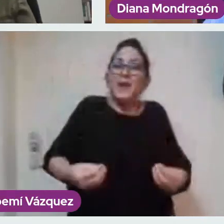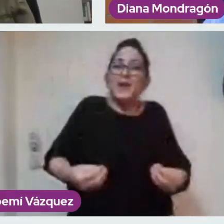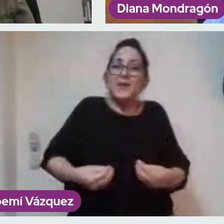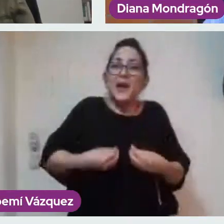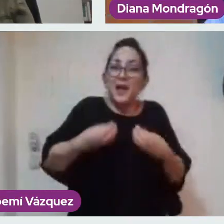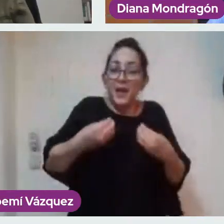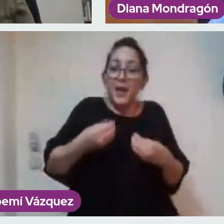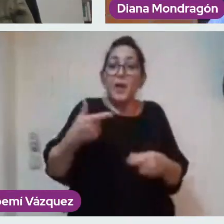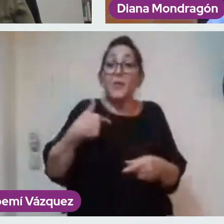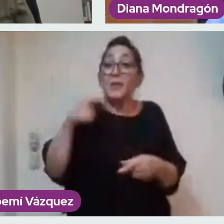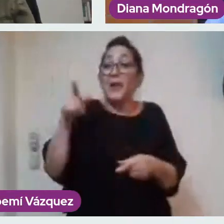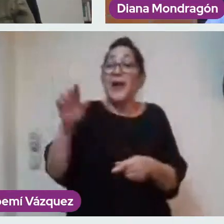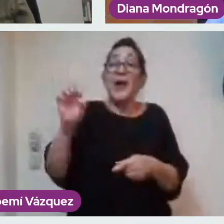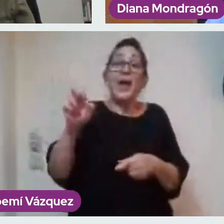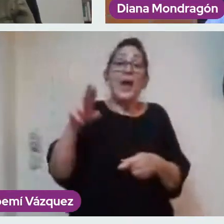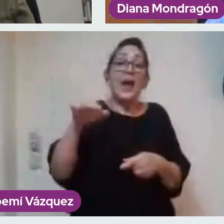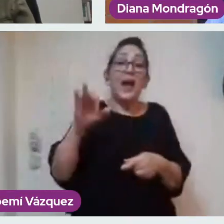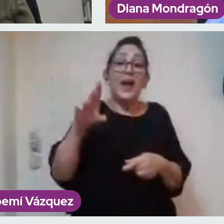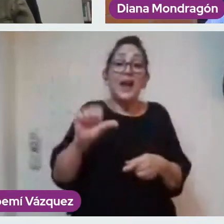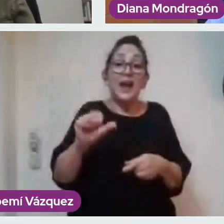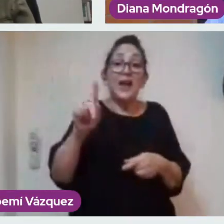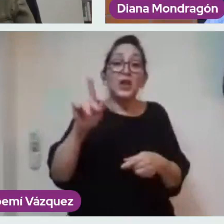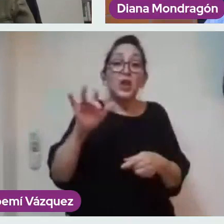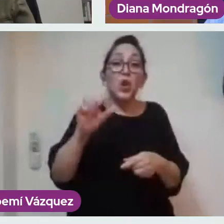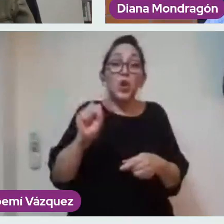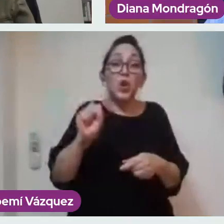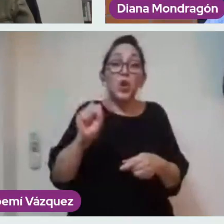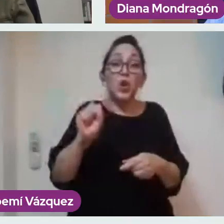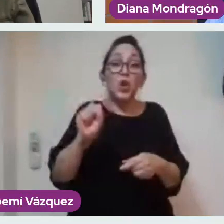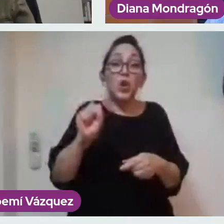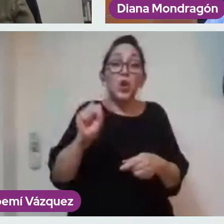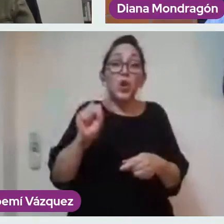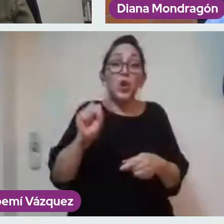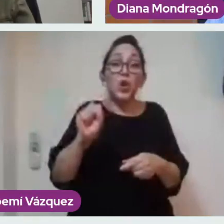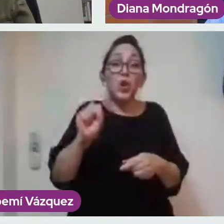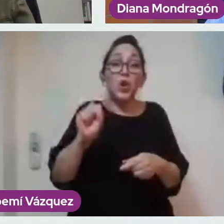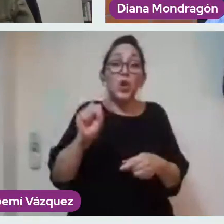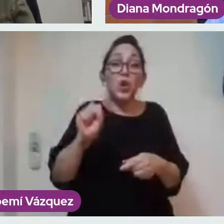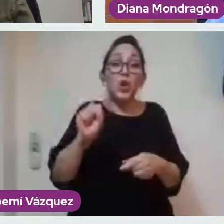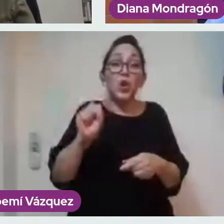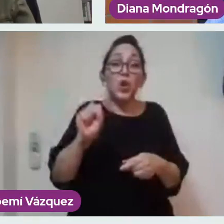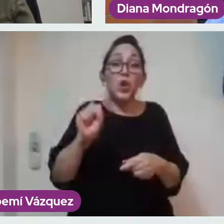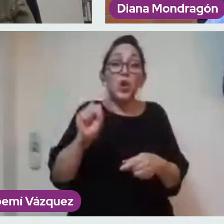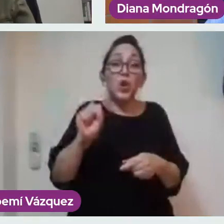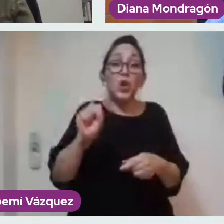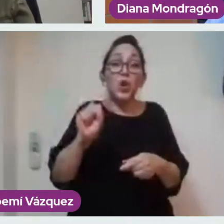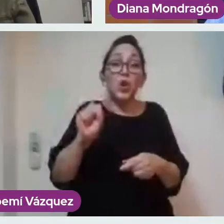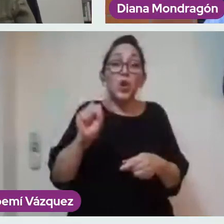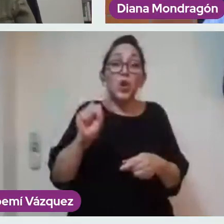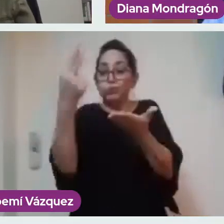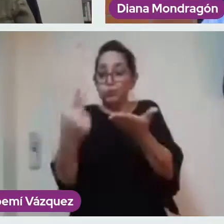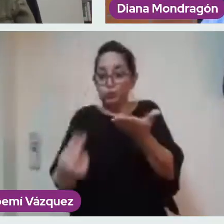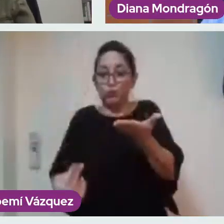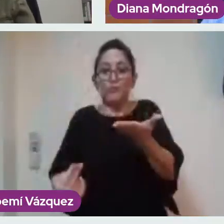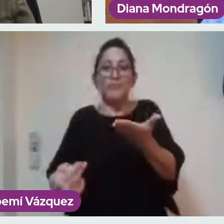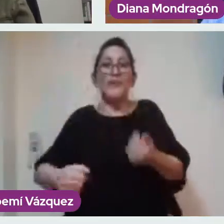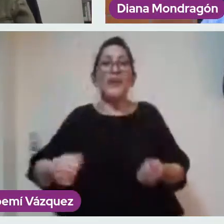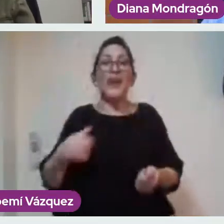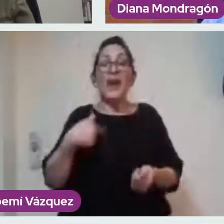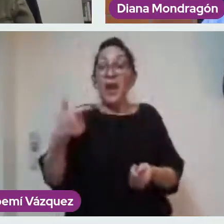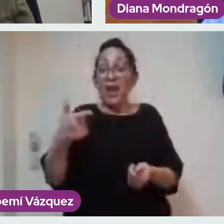rendimiento en gimnasia de trampolín, y bueno, pues también como el esfuerzo y la dedicación que tienen los atletas